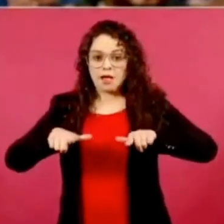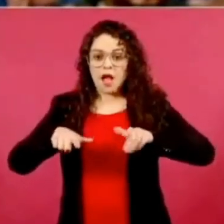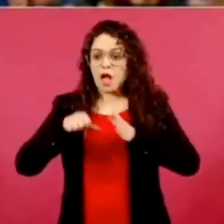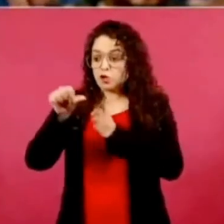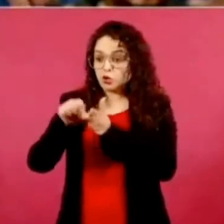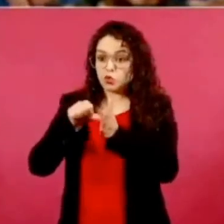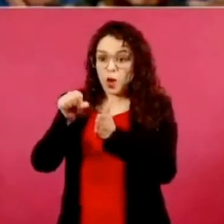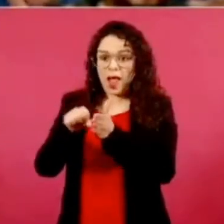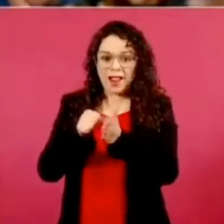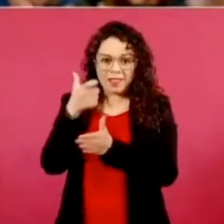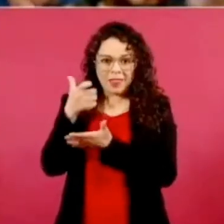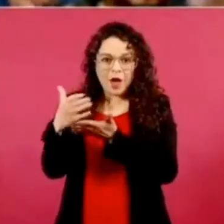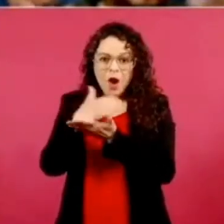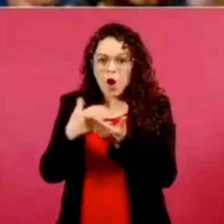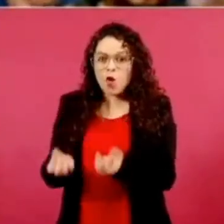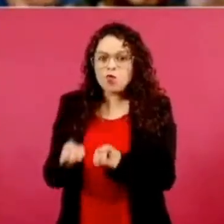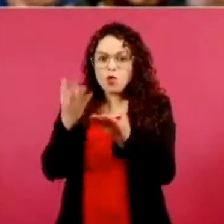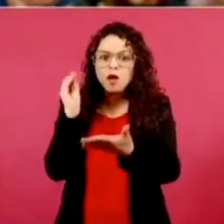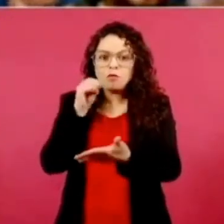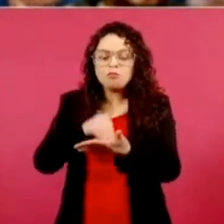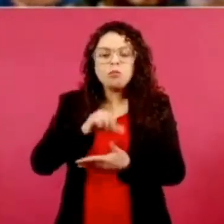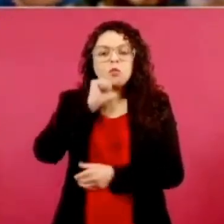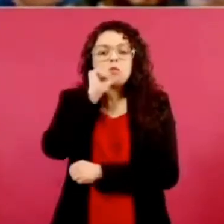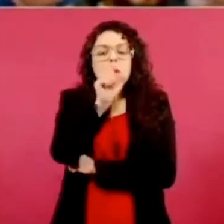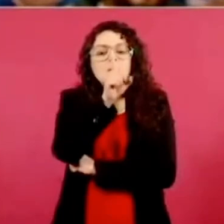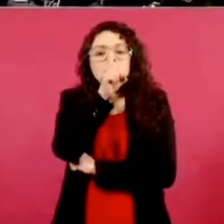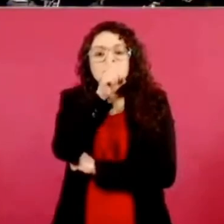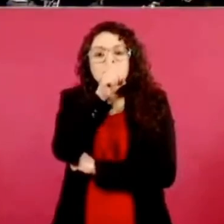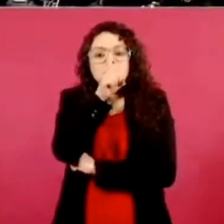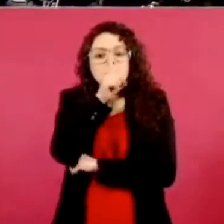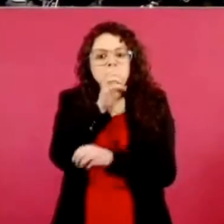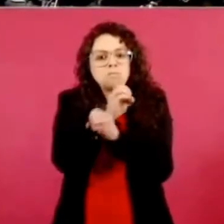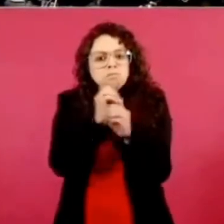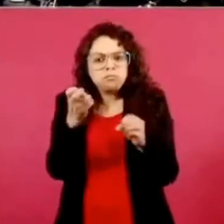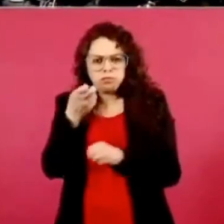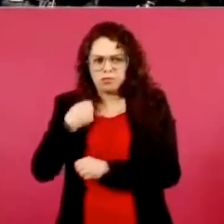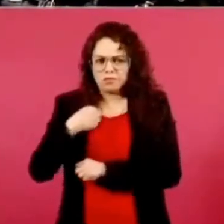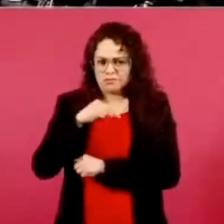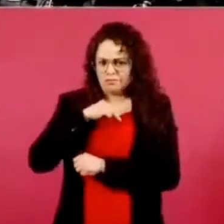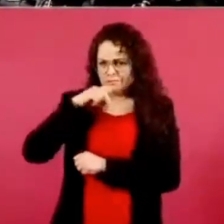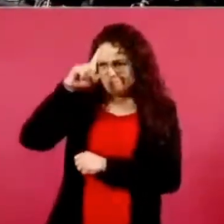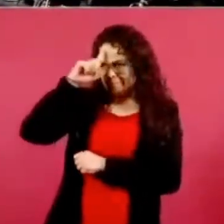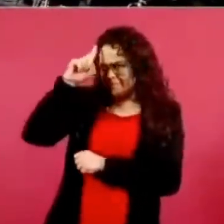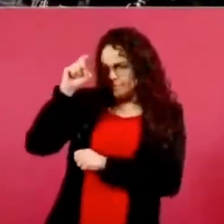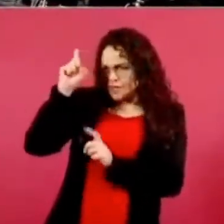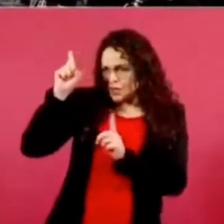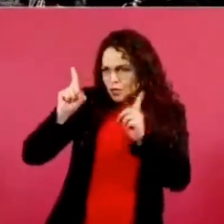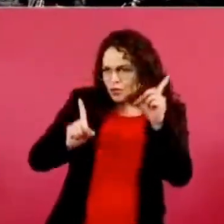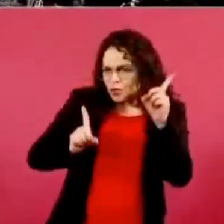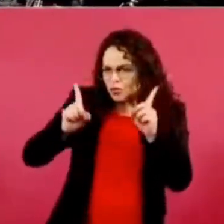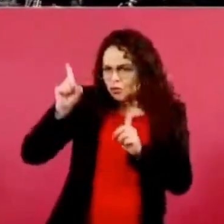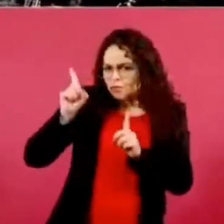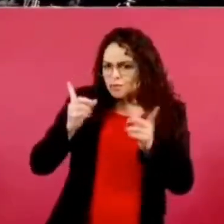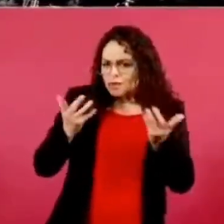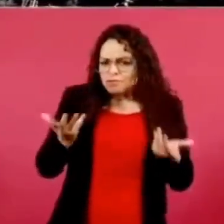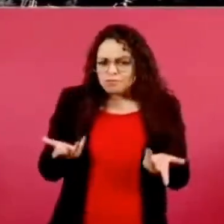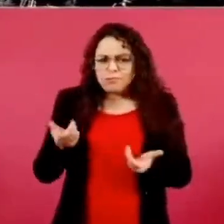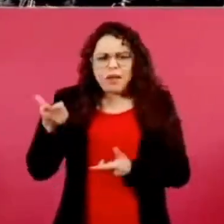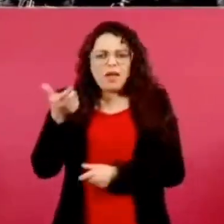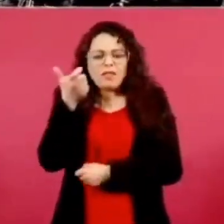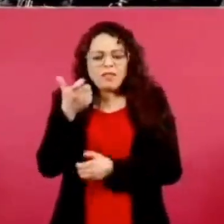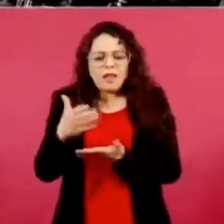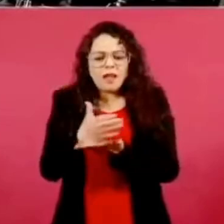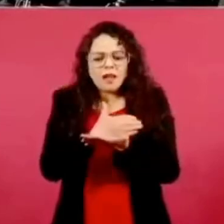Pues queremos pensar, o nos hace pensar que esto es muy sospechoso, porque entonces ¿cuánto está llevándose por los